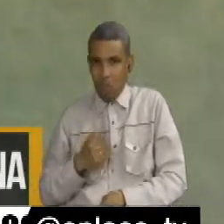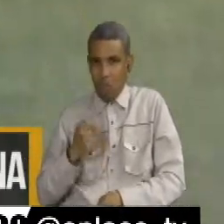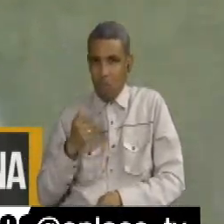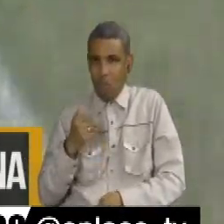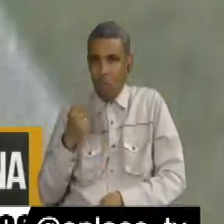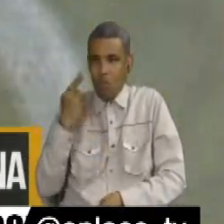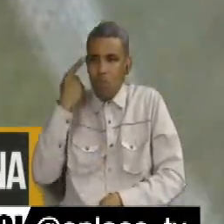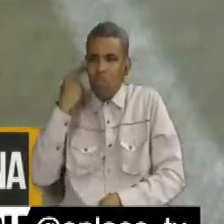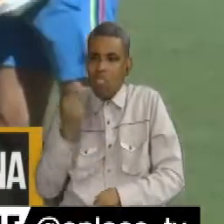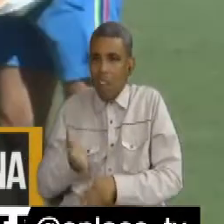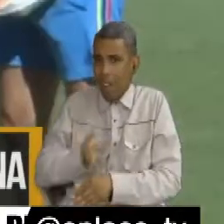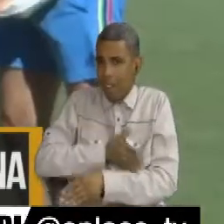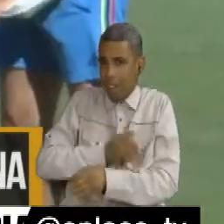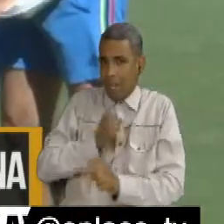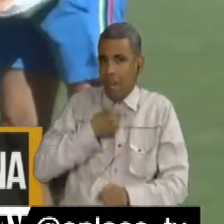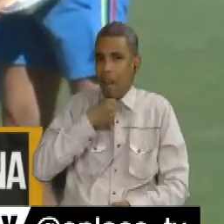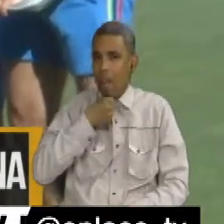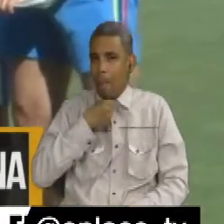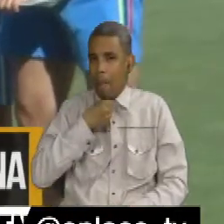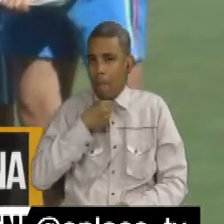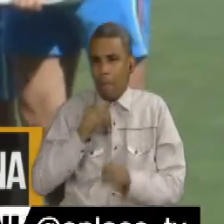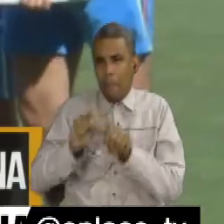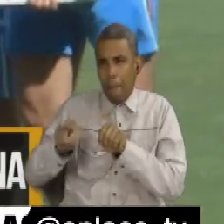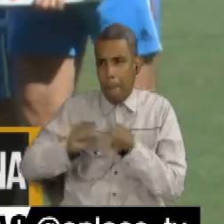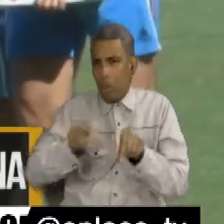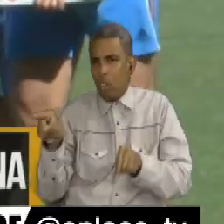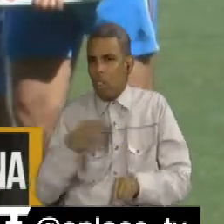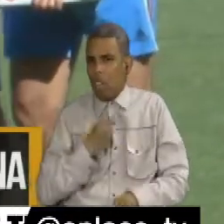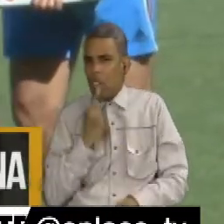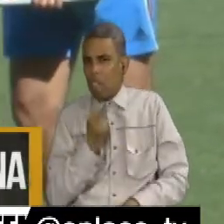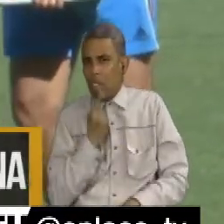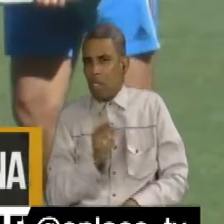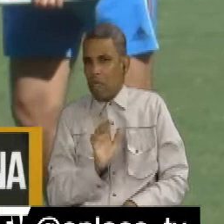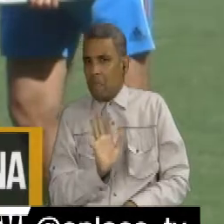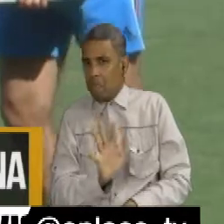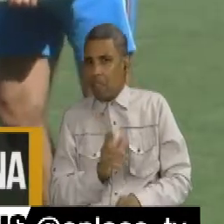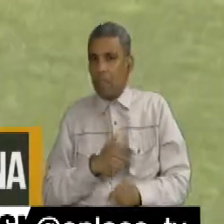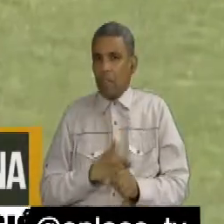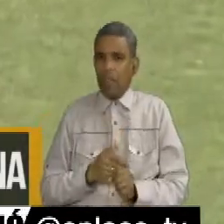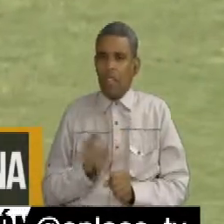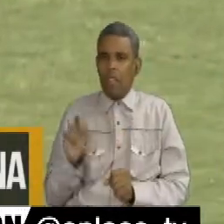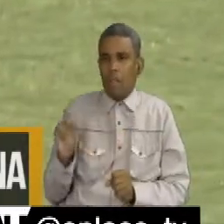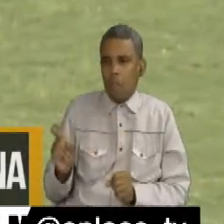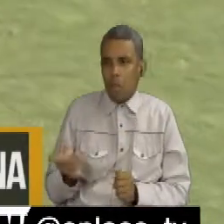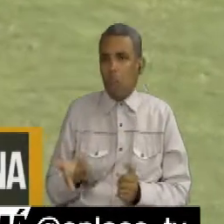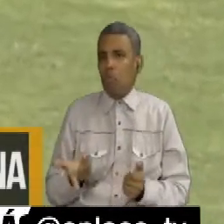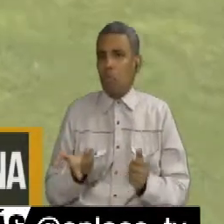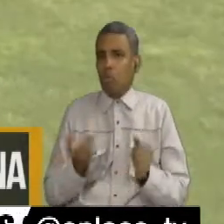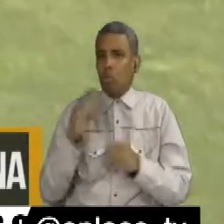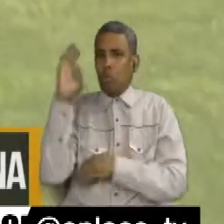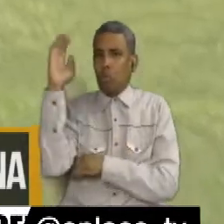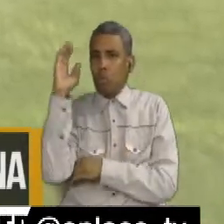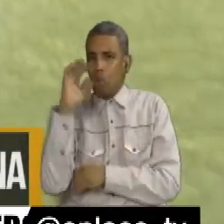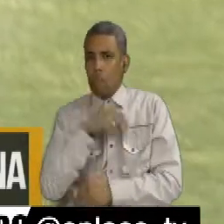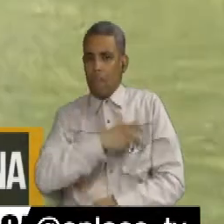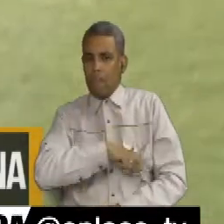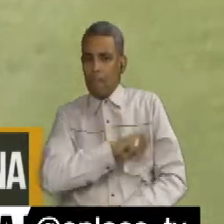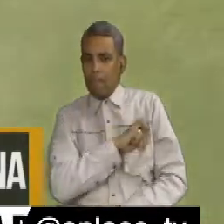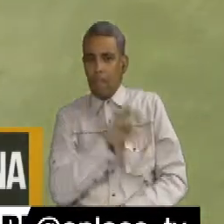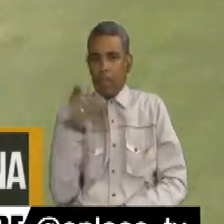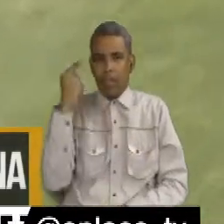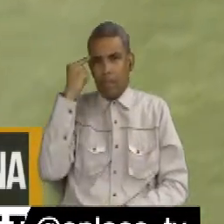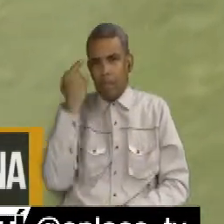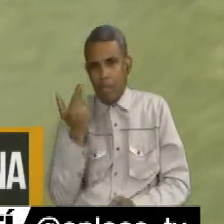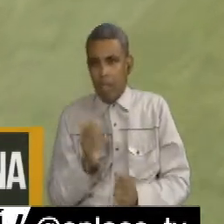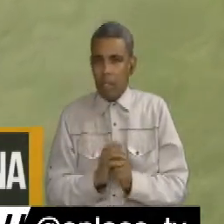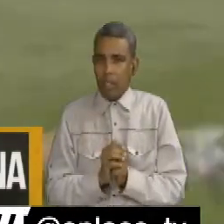esta oportunidad, bueno, en la emisión de la noche estaremos contándole lo que dijo el profe. Se le preguntó por este partido frente a España, la importancia del mismo, la